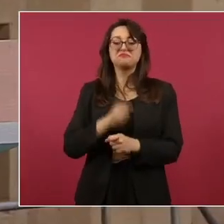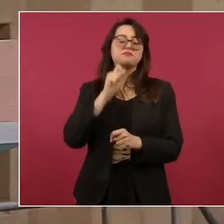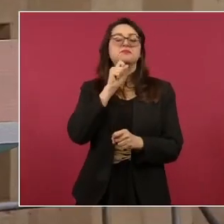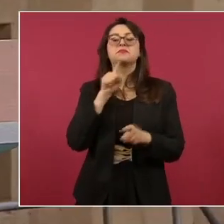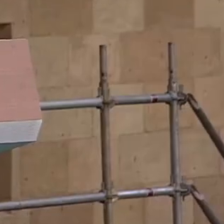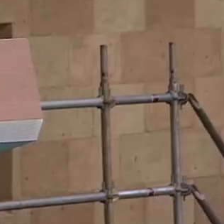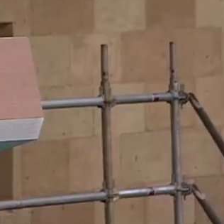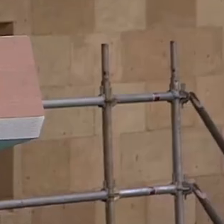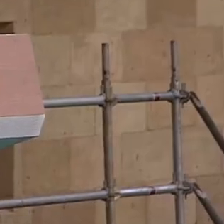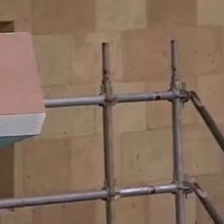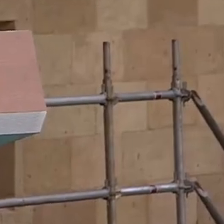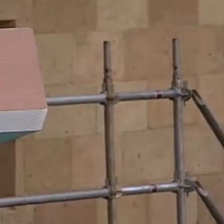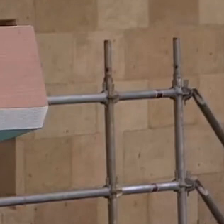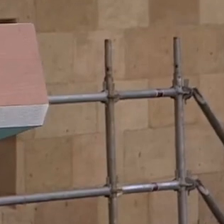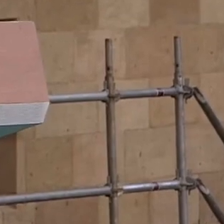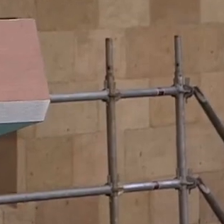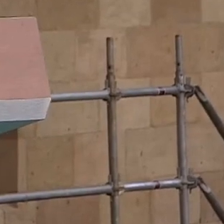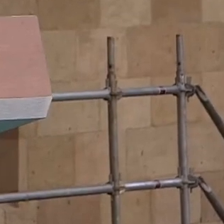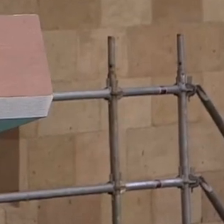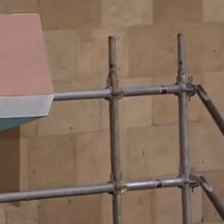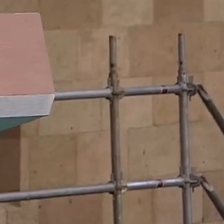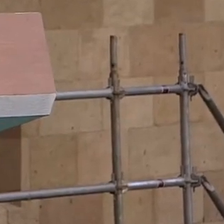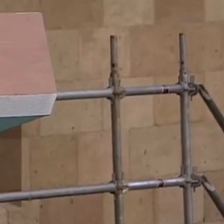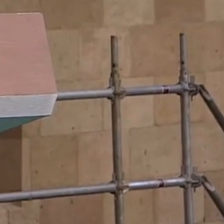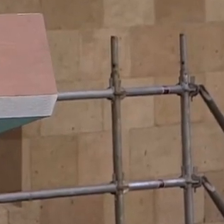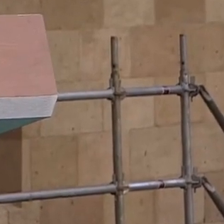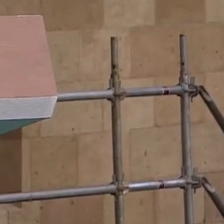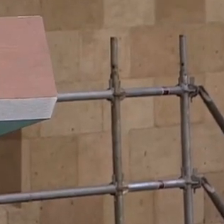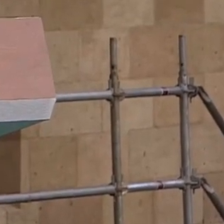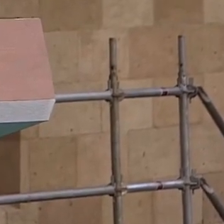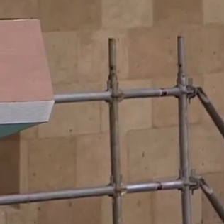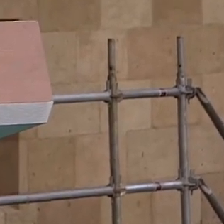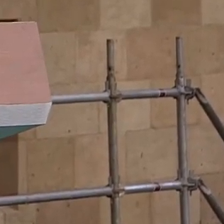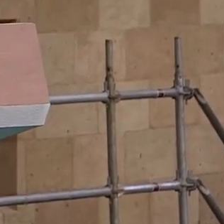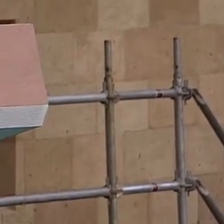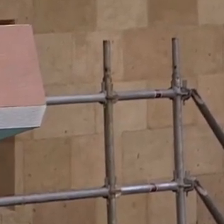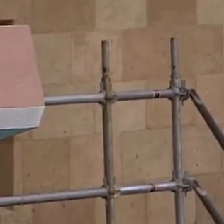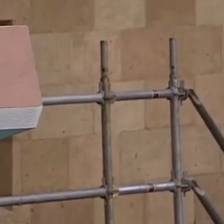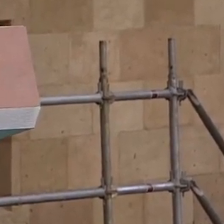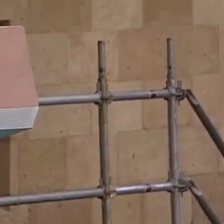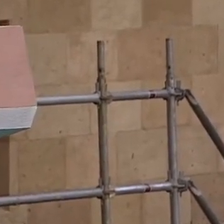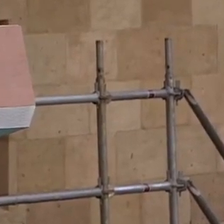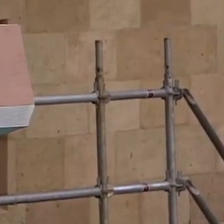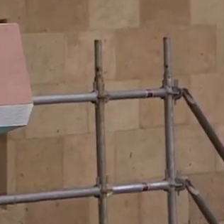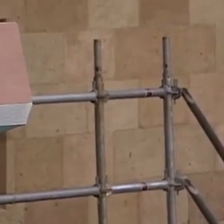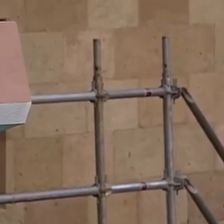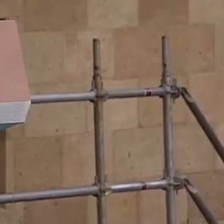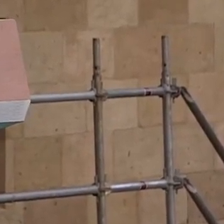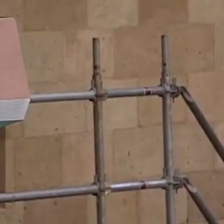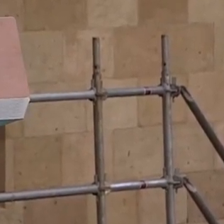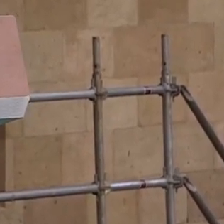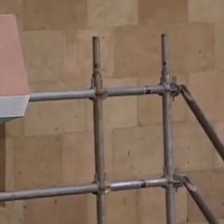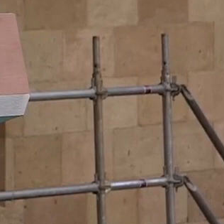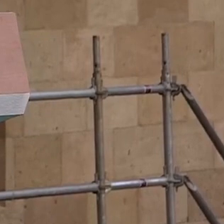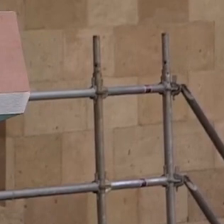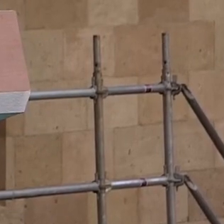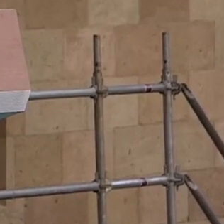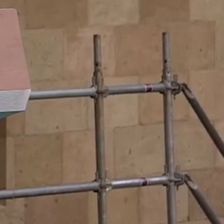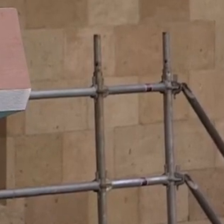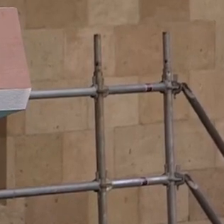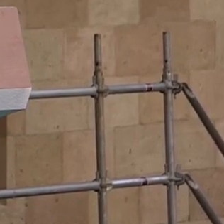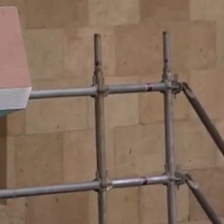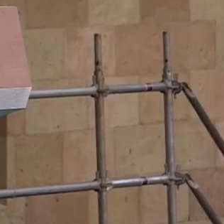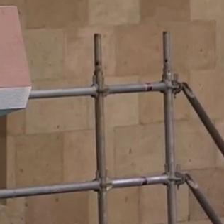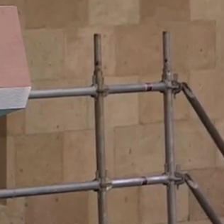autosuficiencia alimentaria y la autosuficiencia energética. En esto último,